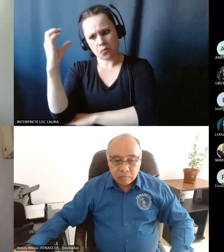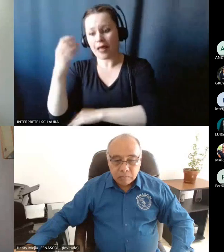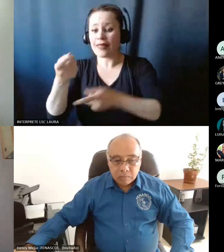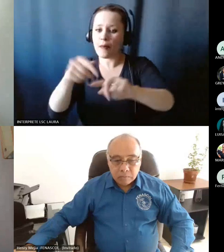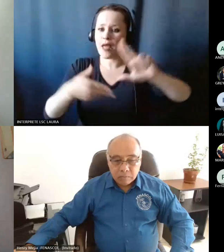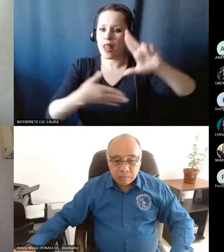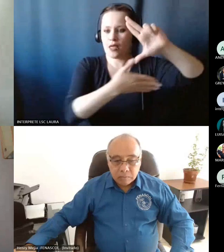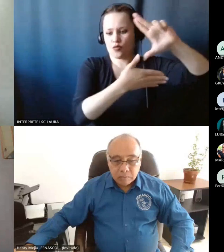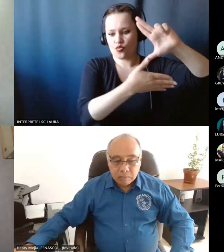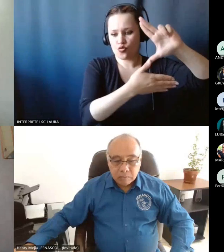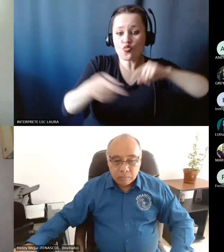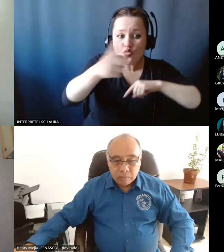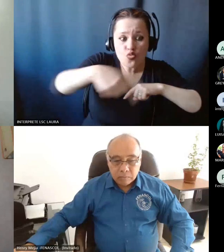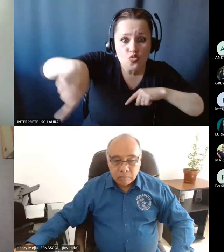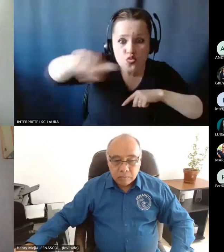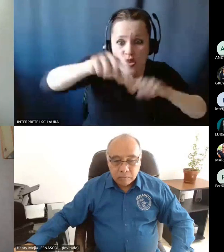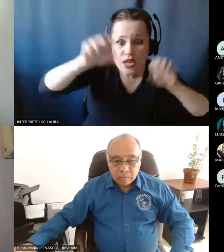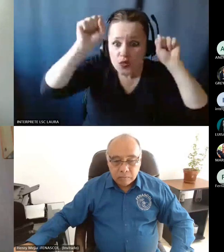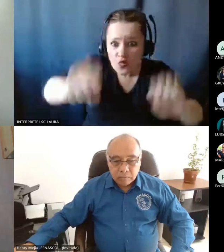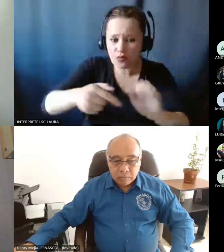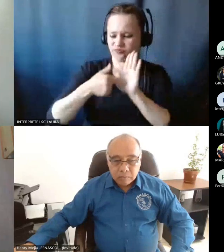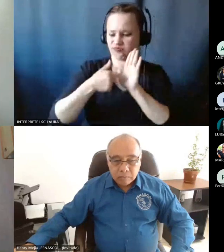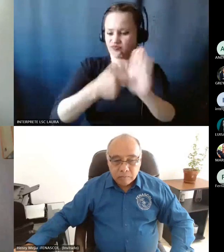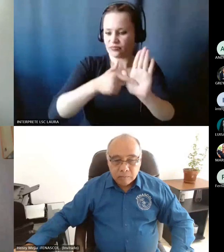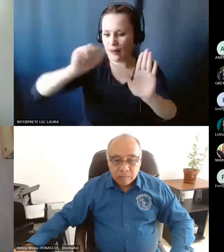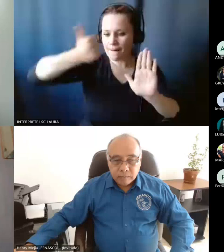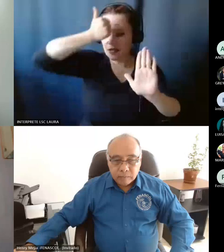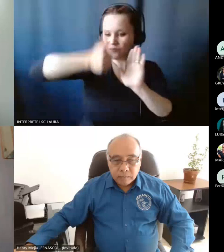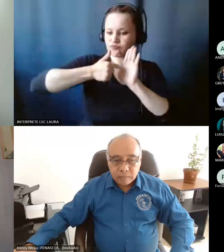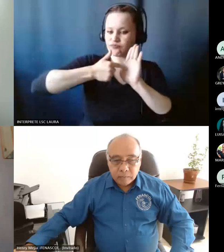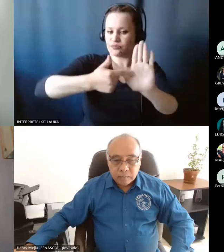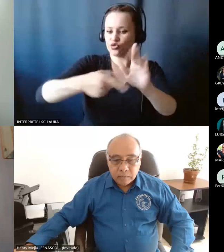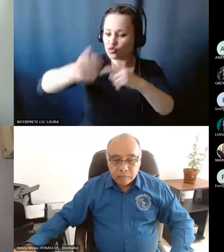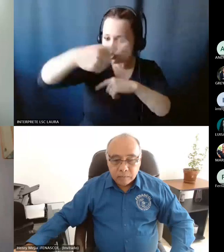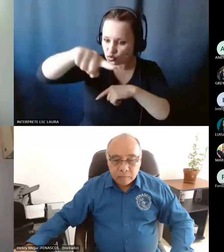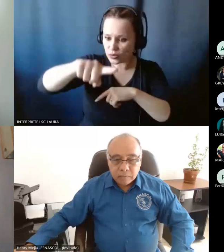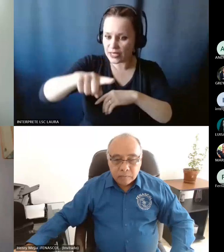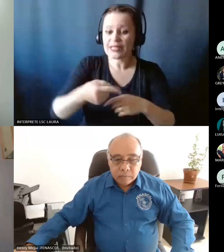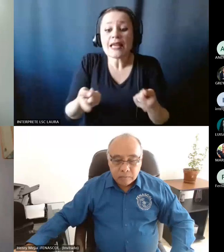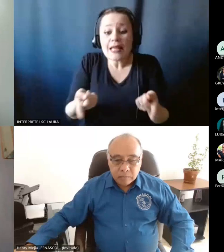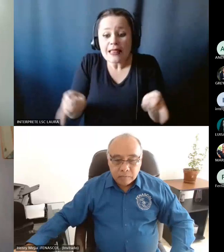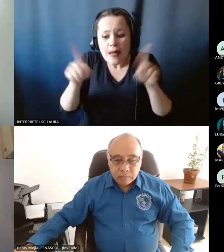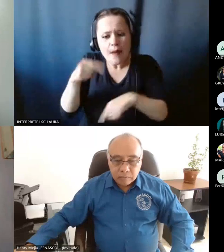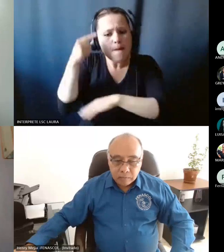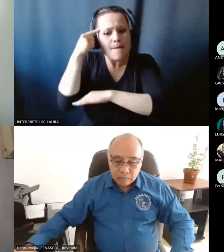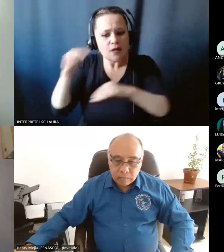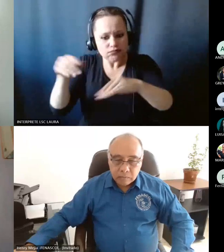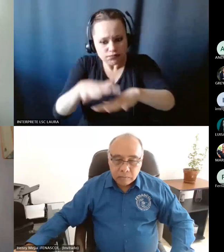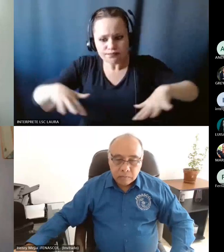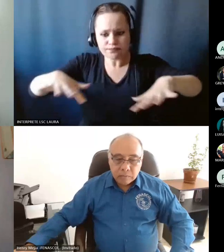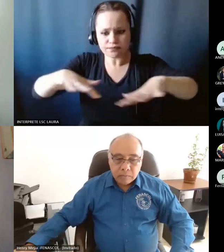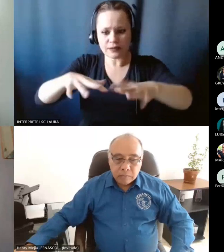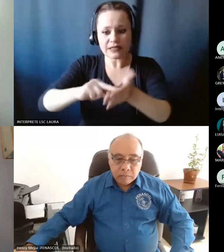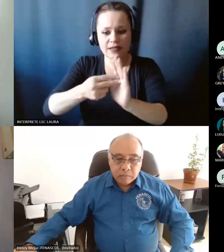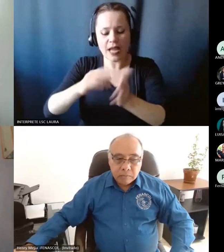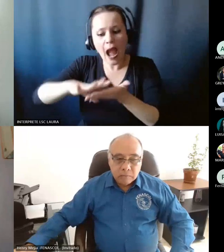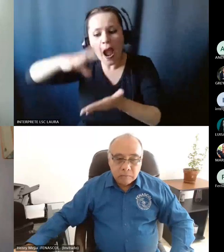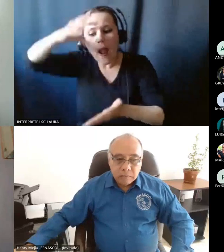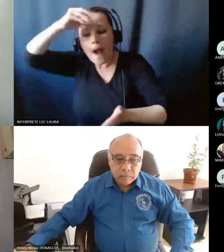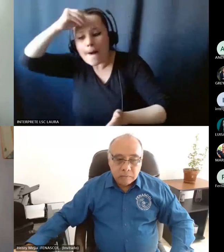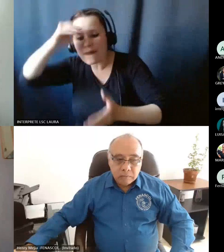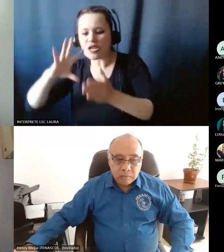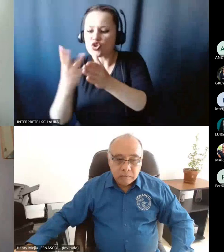ustedes pueden ser protagonistas y un escenario adicional por favor el el hecho de aprender de inclusión de